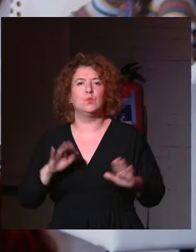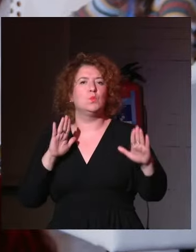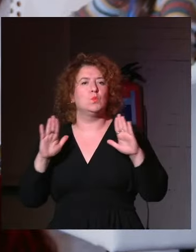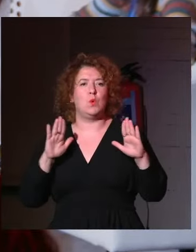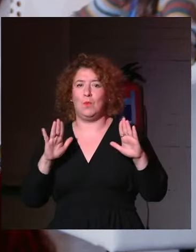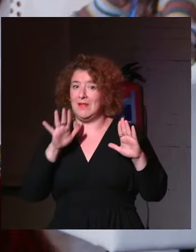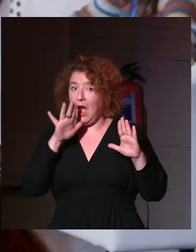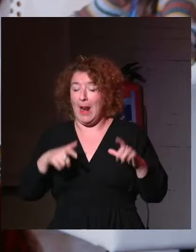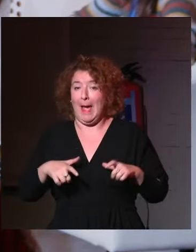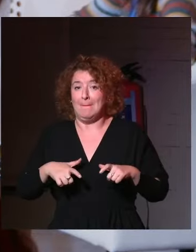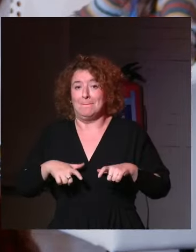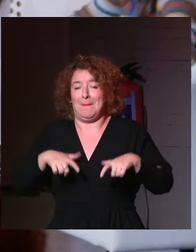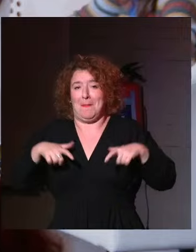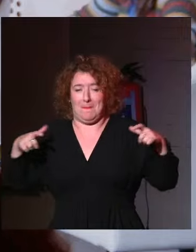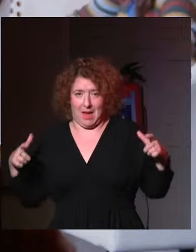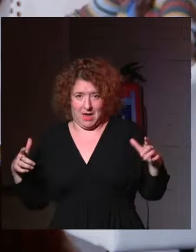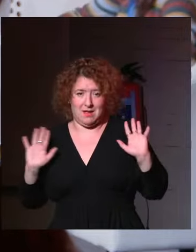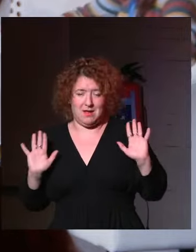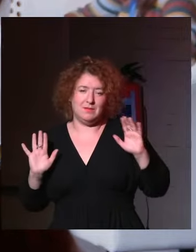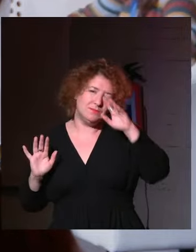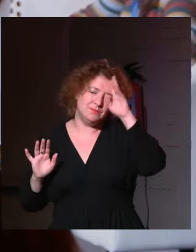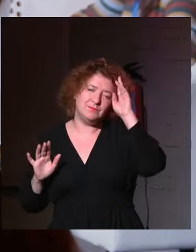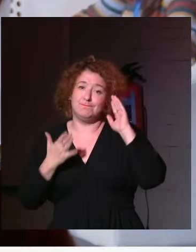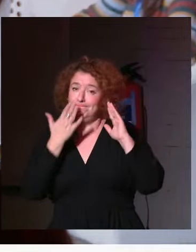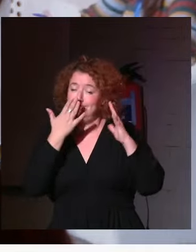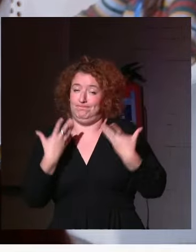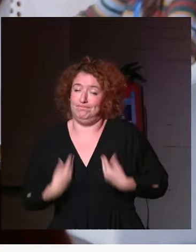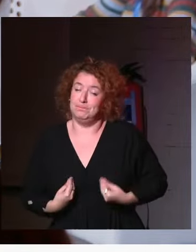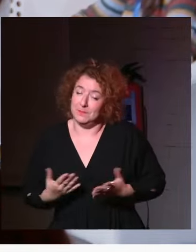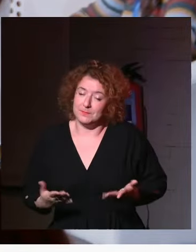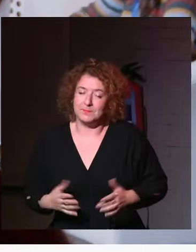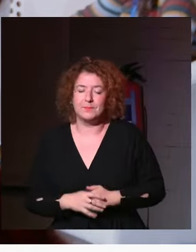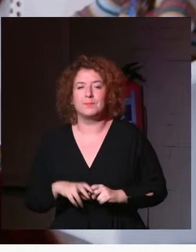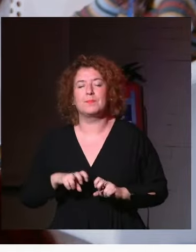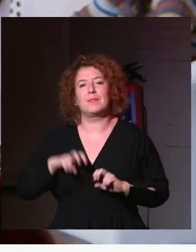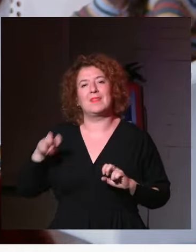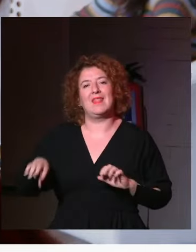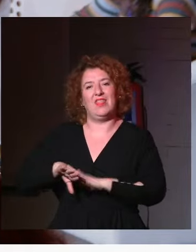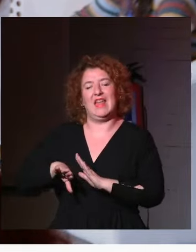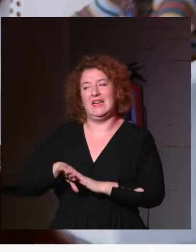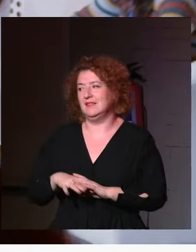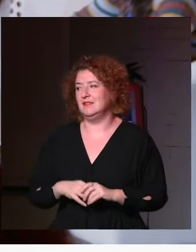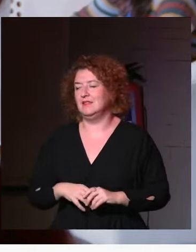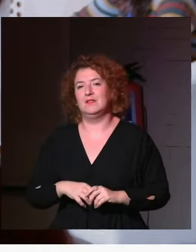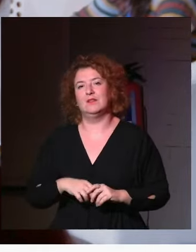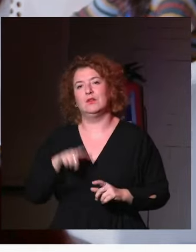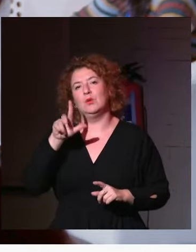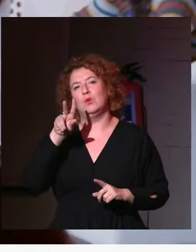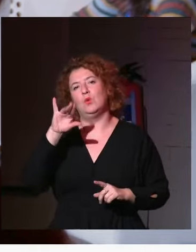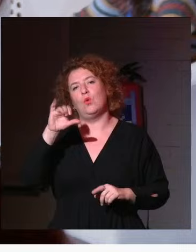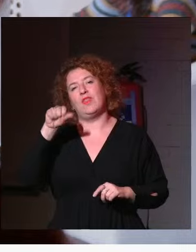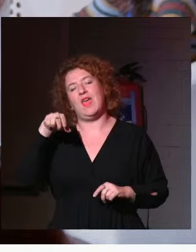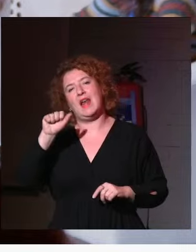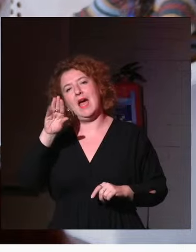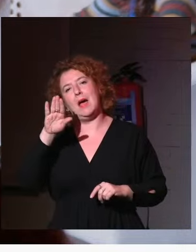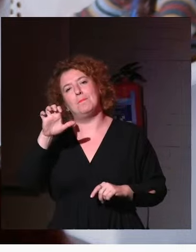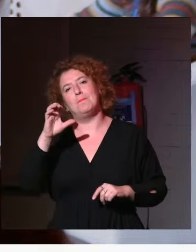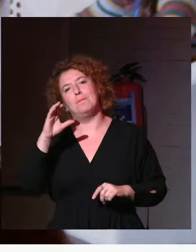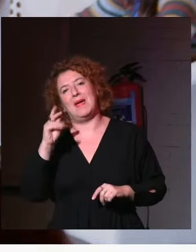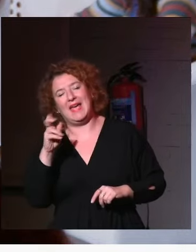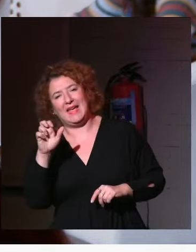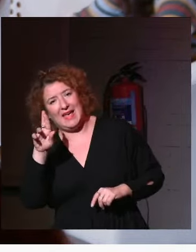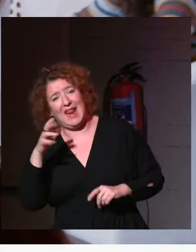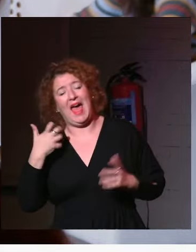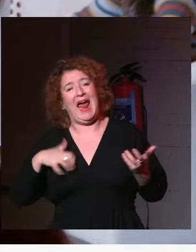álgido Lamentablemente Así que os las presento a mi derecha está Luciana peker que es una periodista y escritora